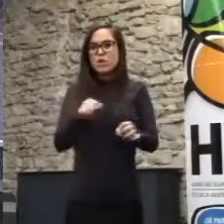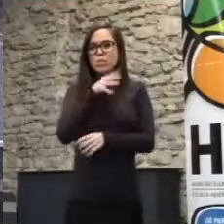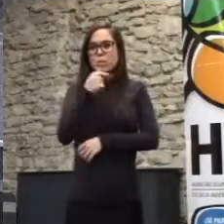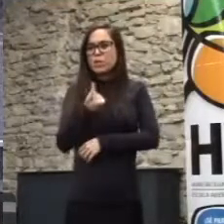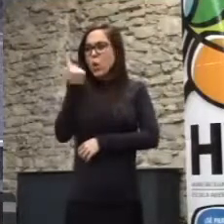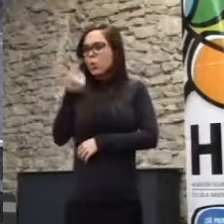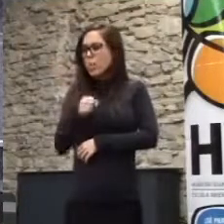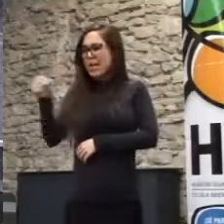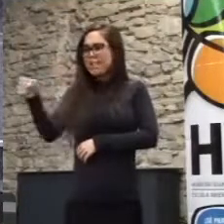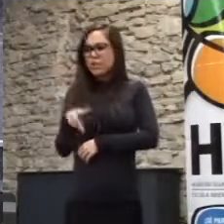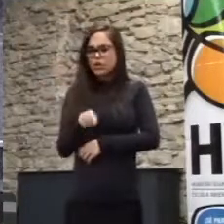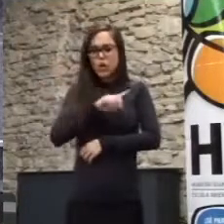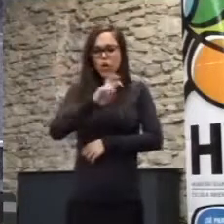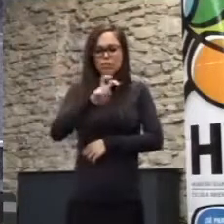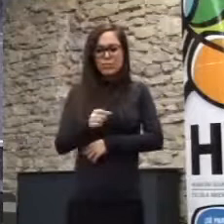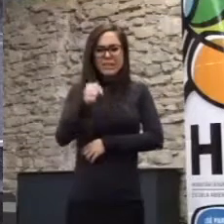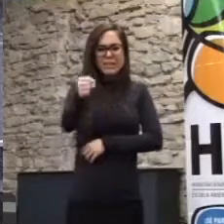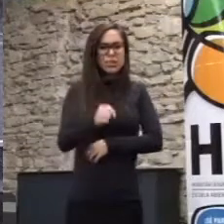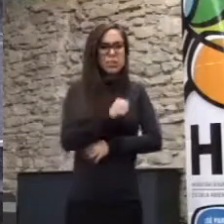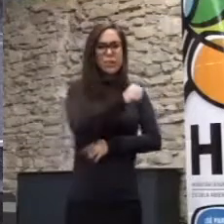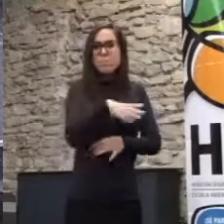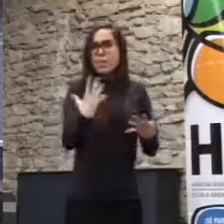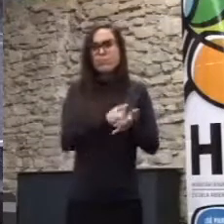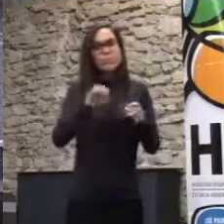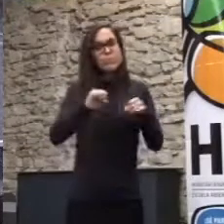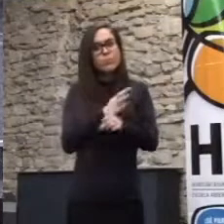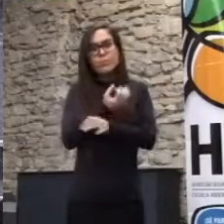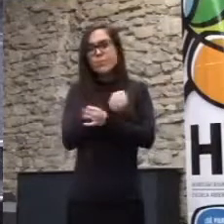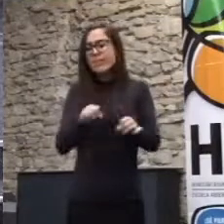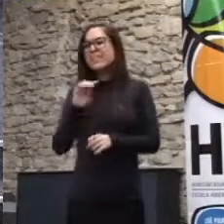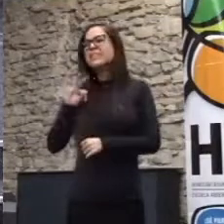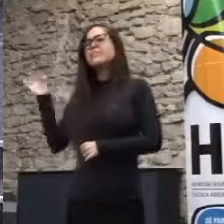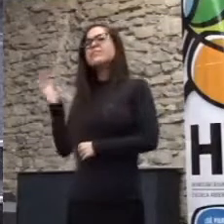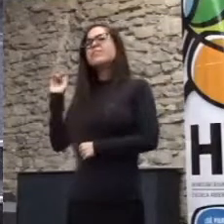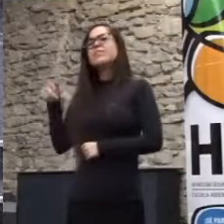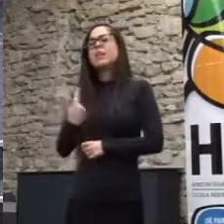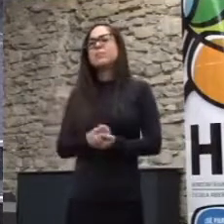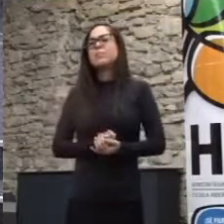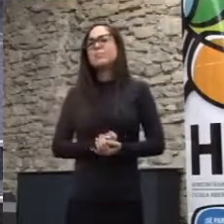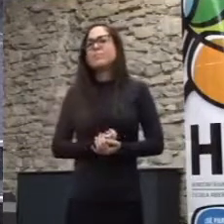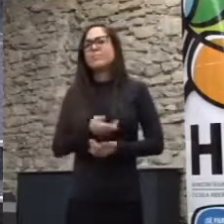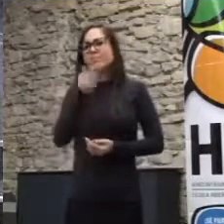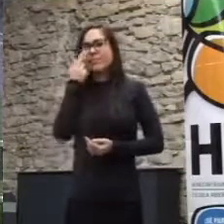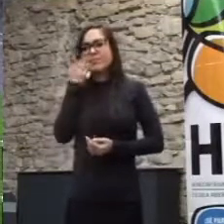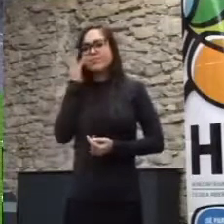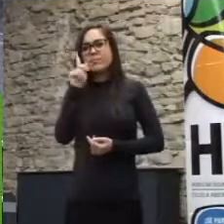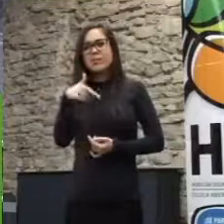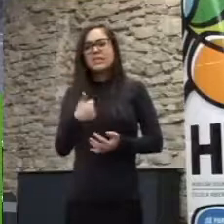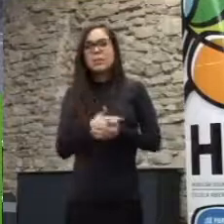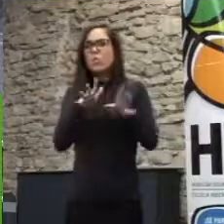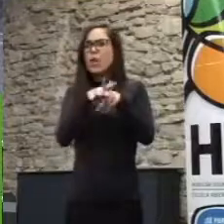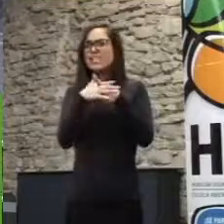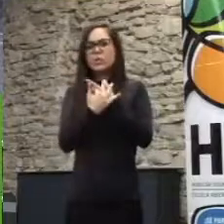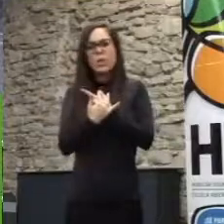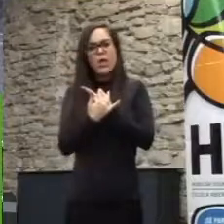con esa voz. Yo creo que es una intervención interesante. Y sí que está claro que la profesión está en una situación de precariedad absoluta,